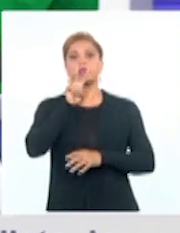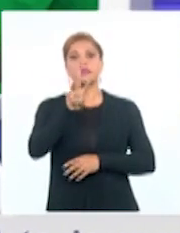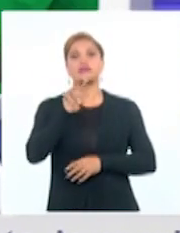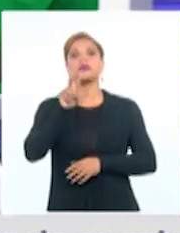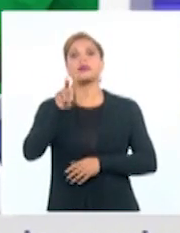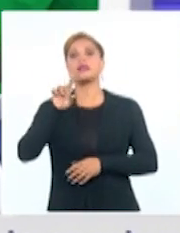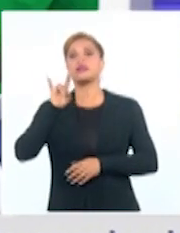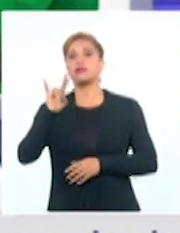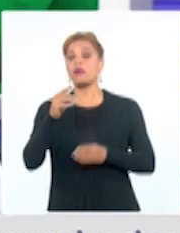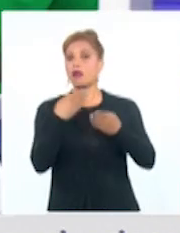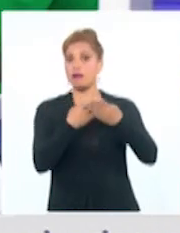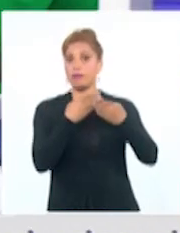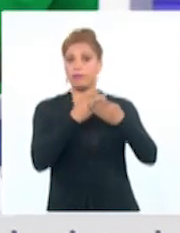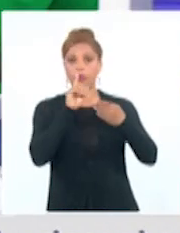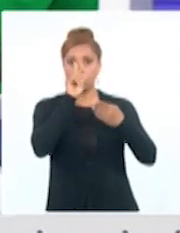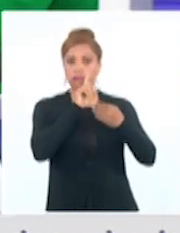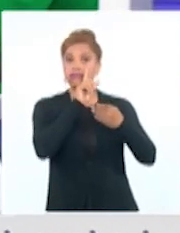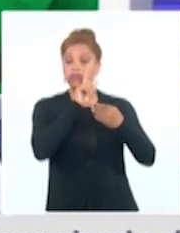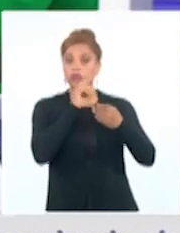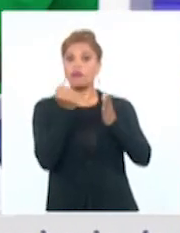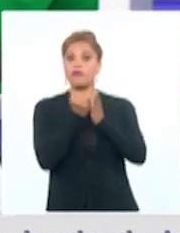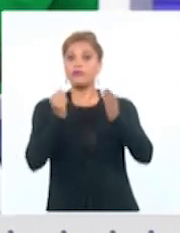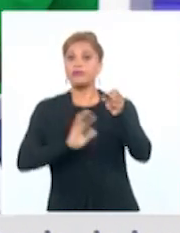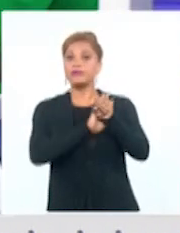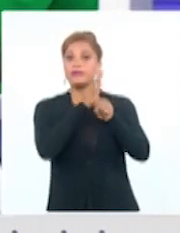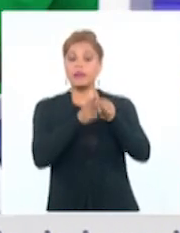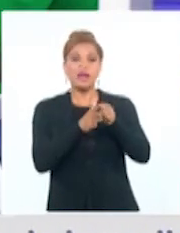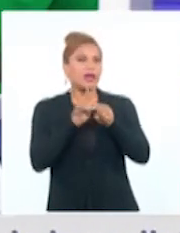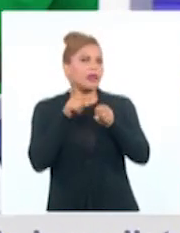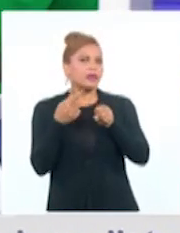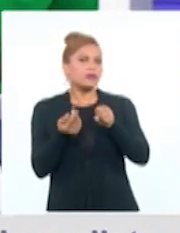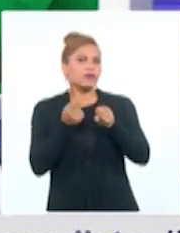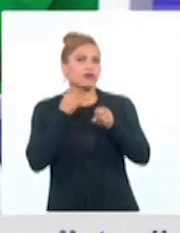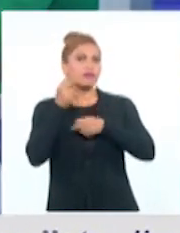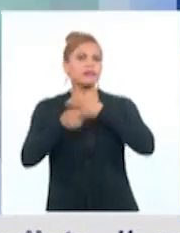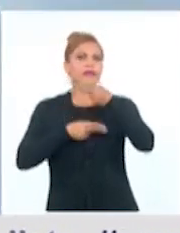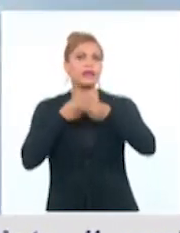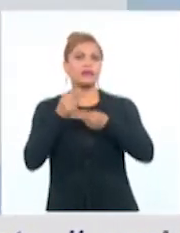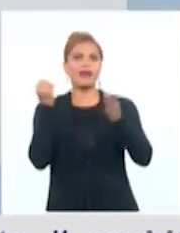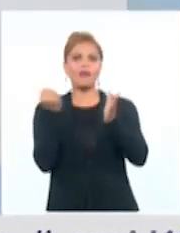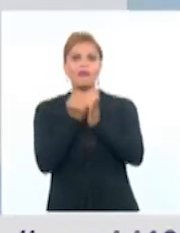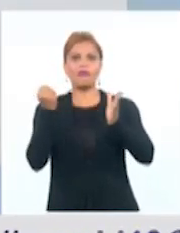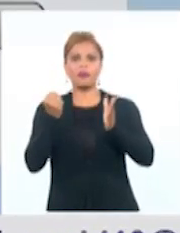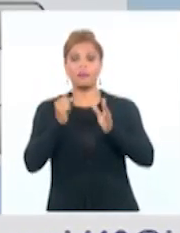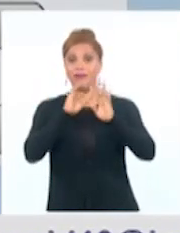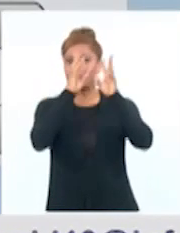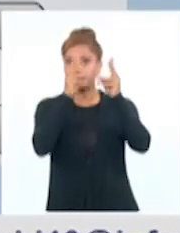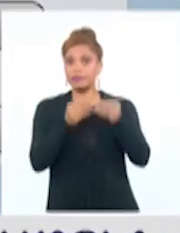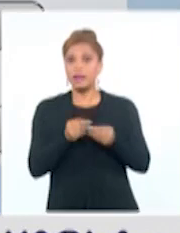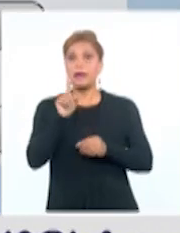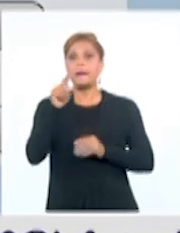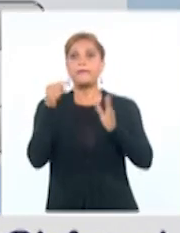27.329 muestras para el diagnóstico de la enfermedad, lo cual permitió diagnosticar